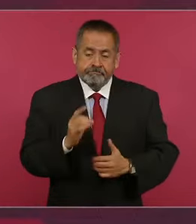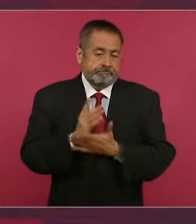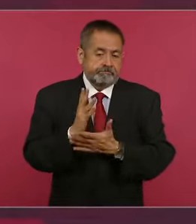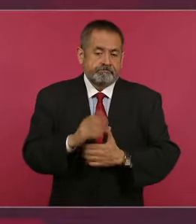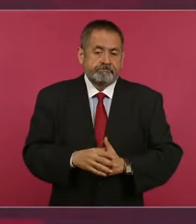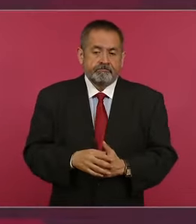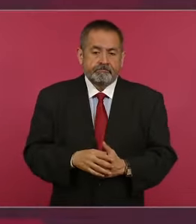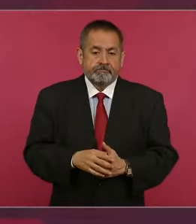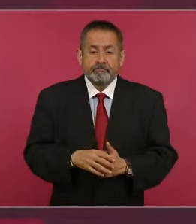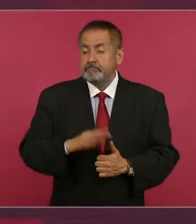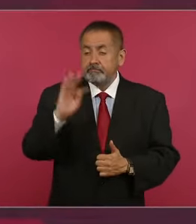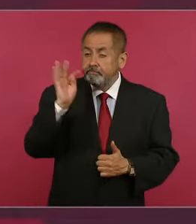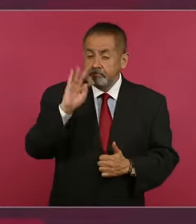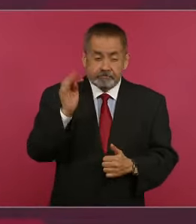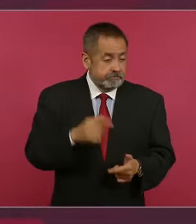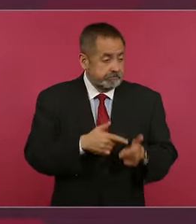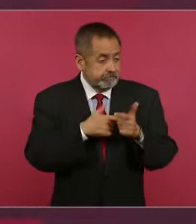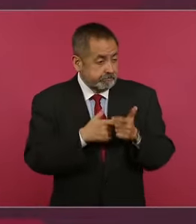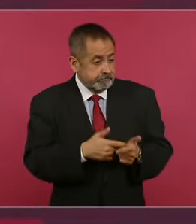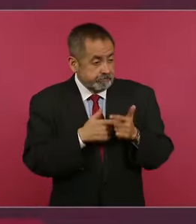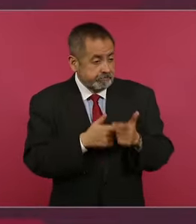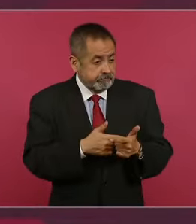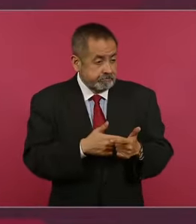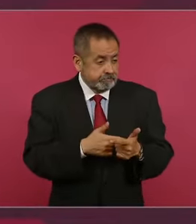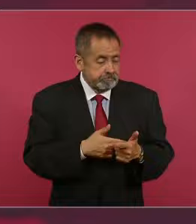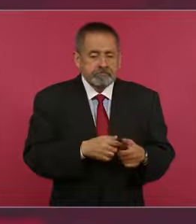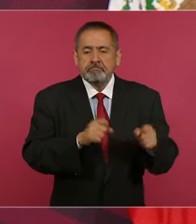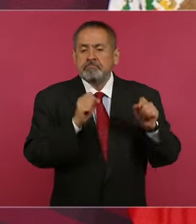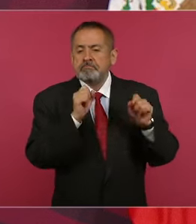porque si no van a seguir